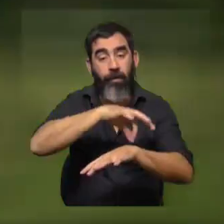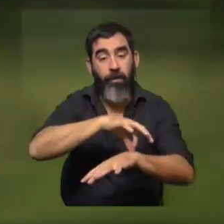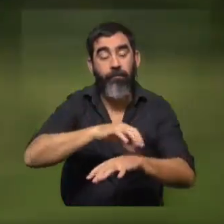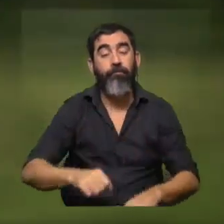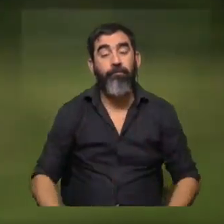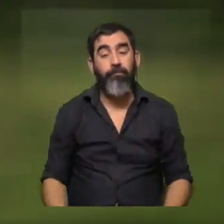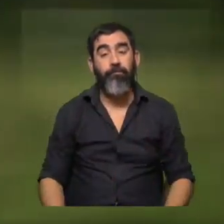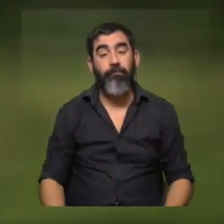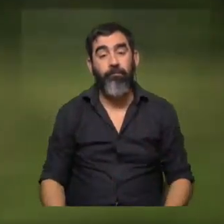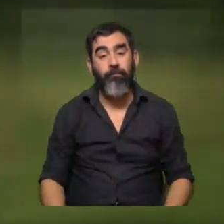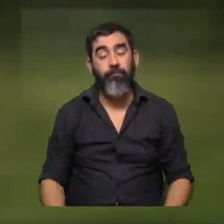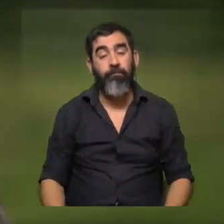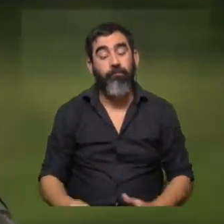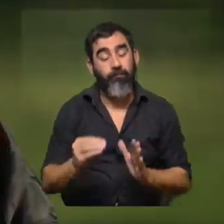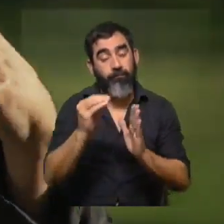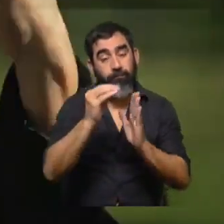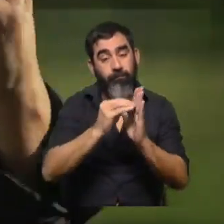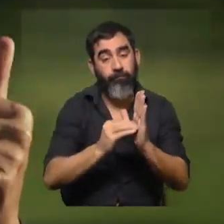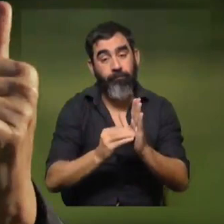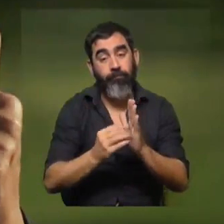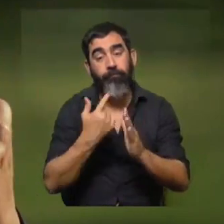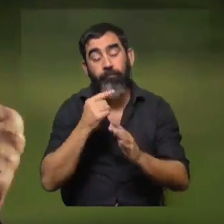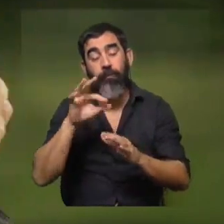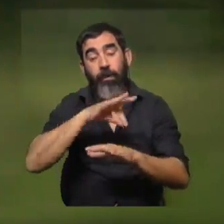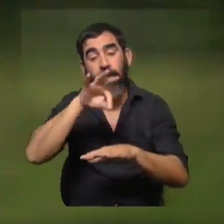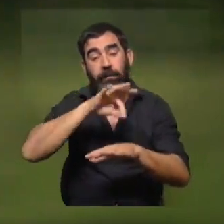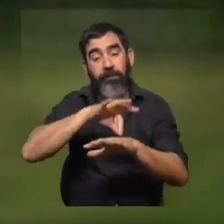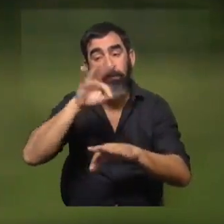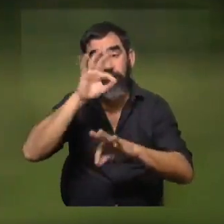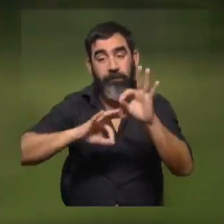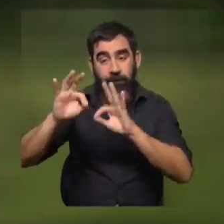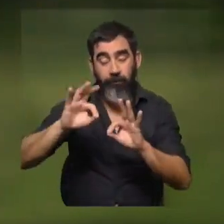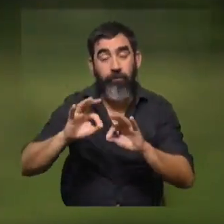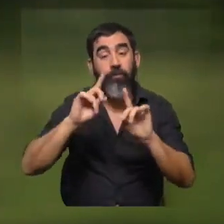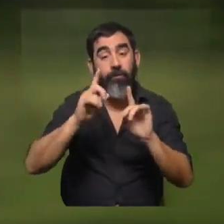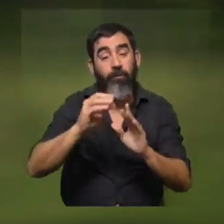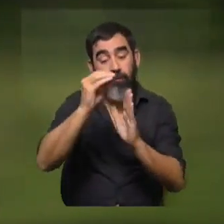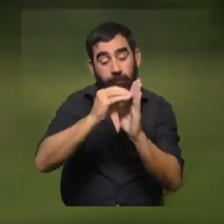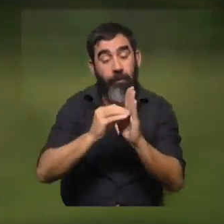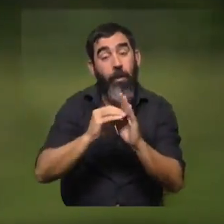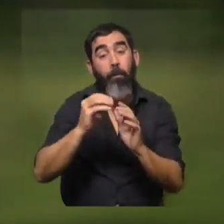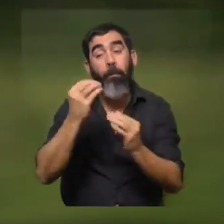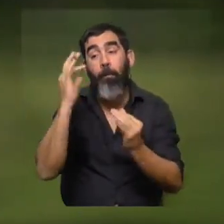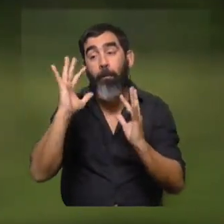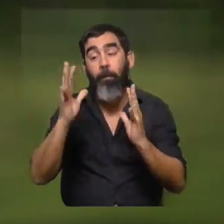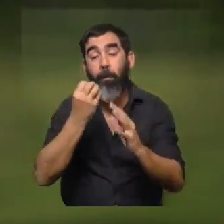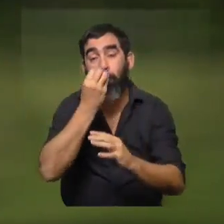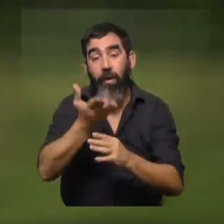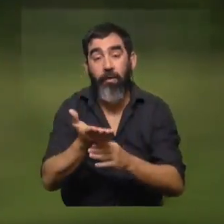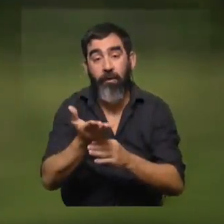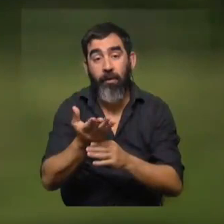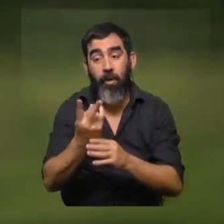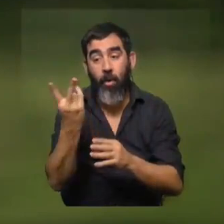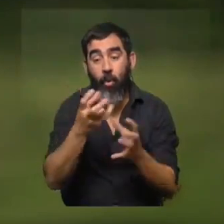Si nosotros vemos el registro de, por ejemplo, algunos insectos polinizadores y el registro de las plantas con flor, vemos que los